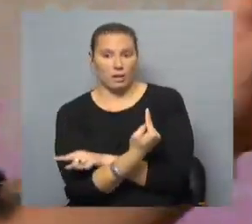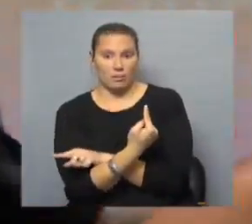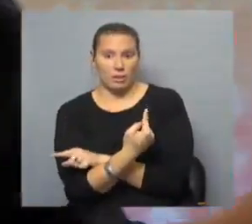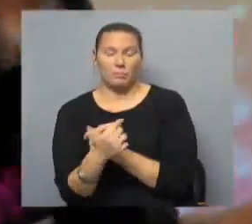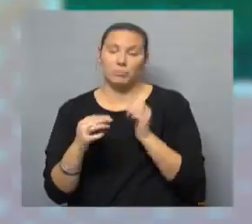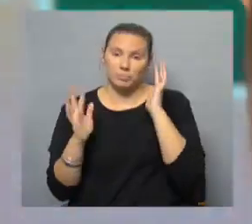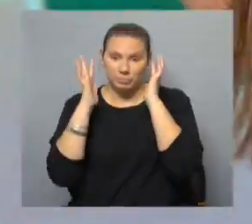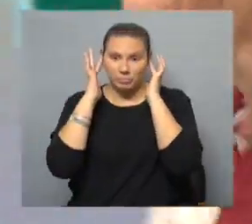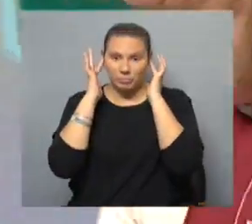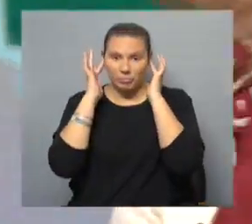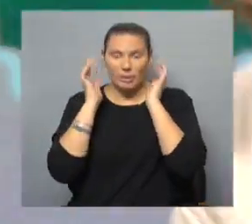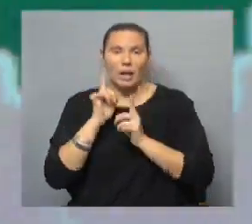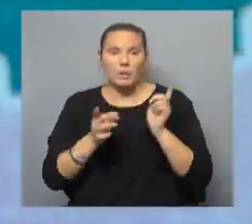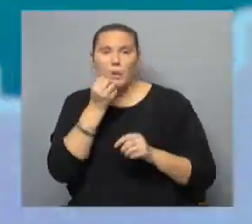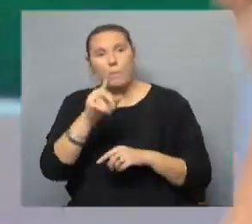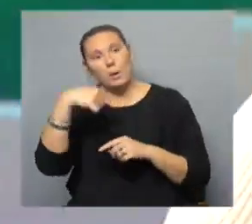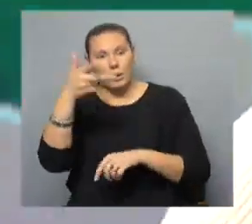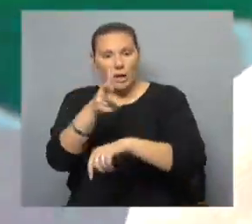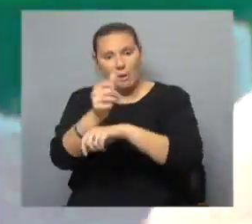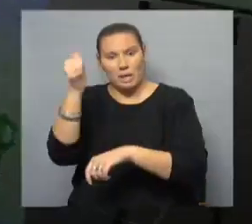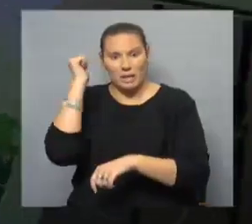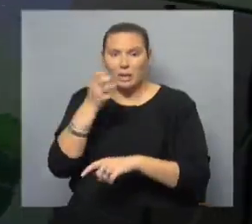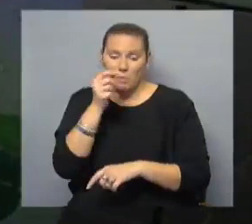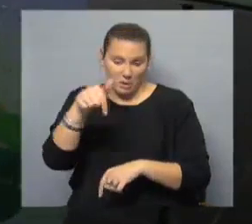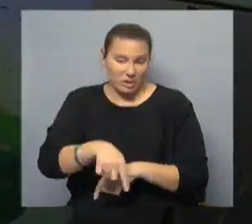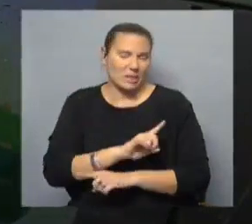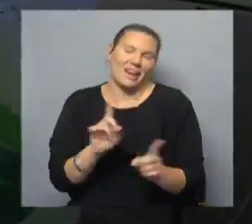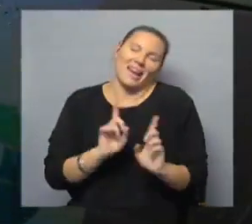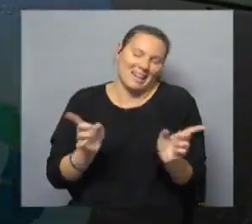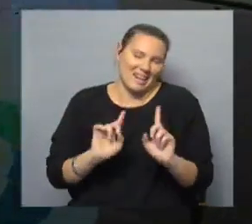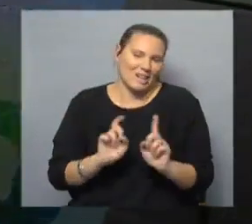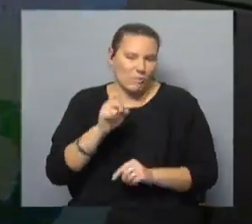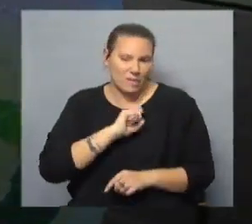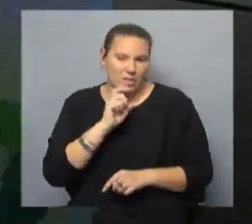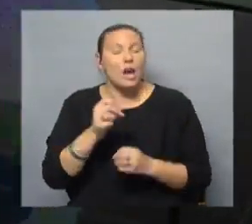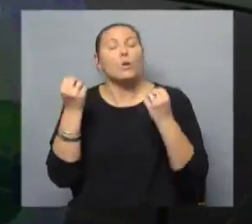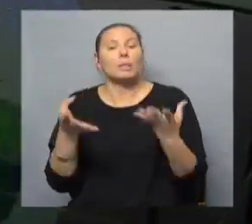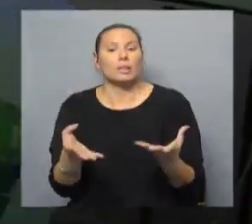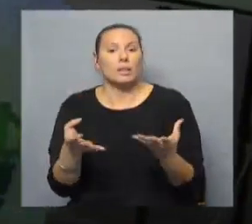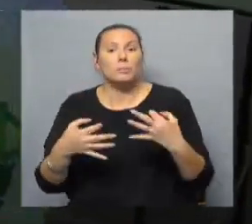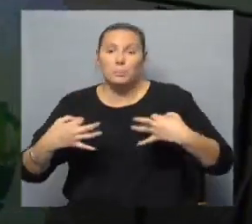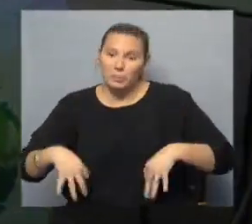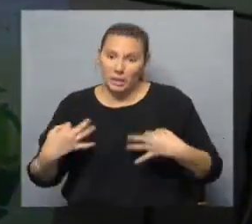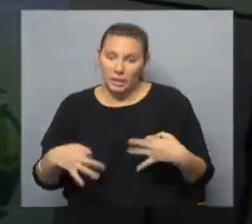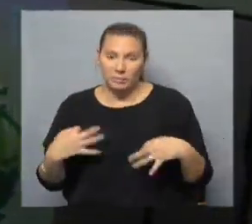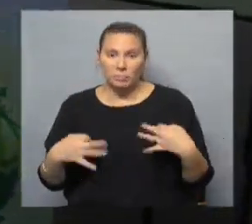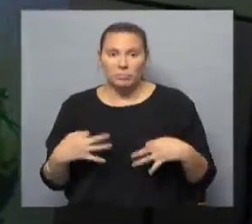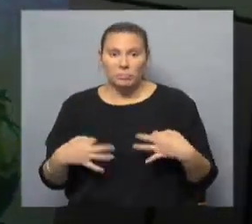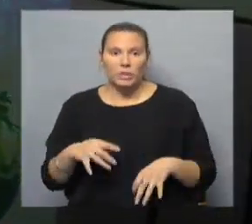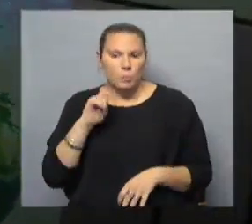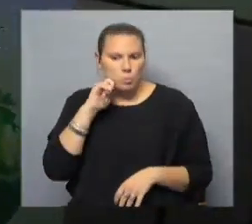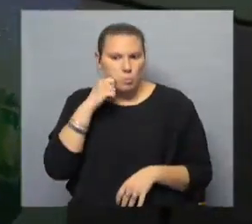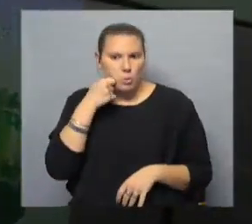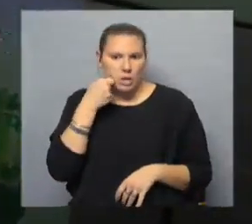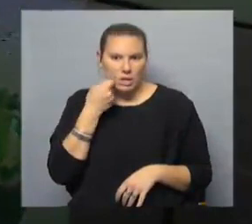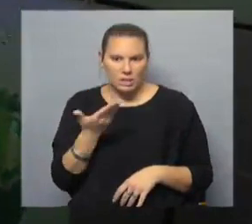mejor. Mejor del otro lado que de este, decir. Ah, mentira. ¿Cómo estás, Nati? Ay, bien, bárbaro. ¿Churrasa? Sí, hoy